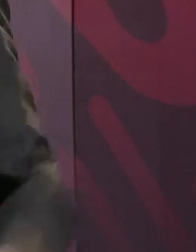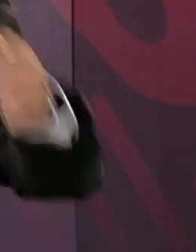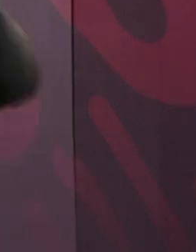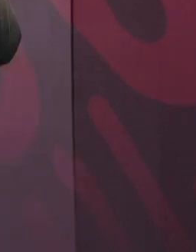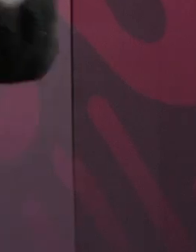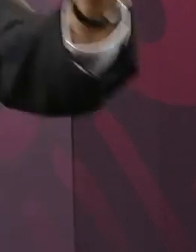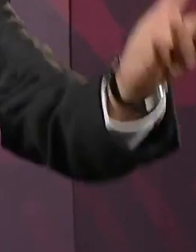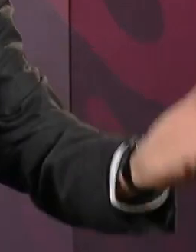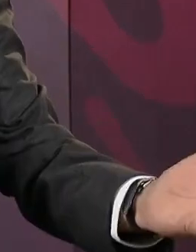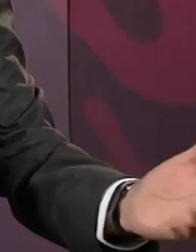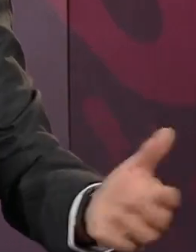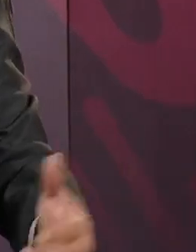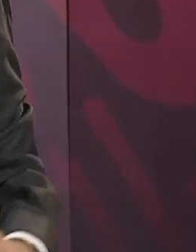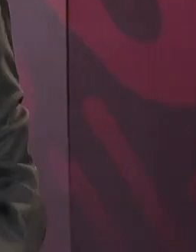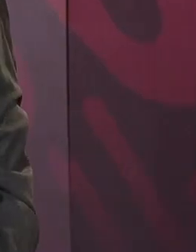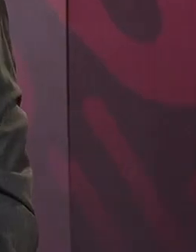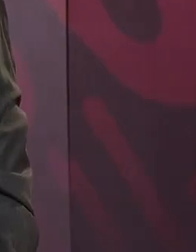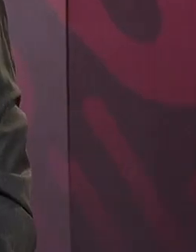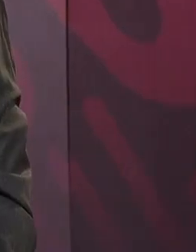Eso no lo saben.